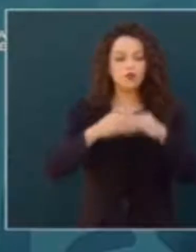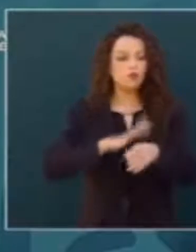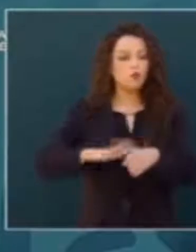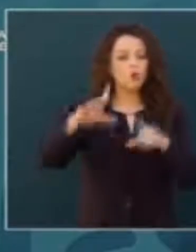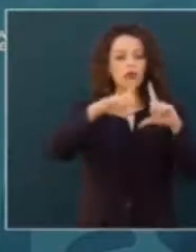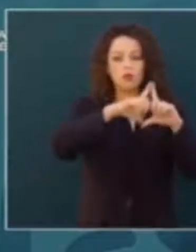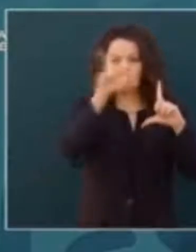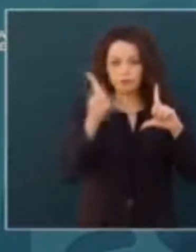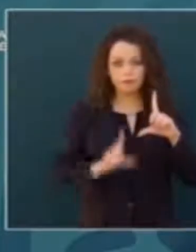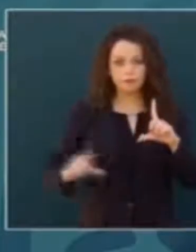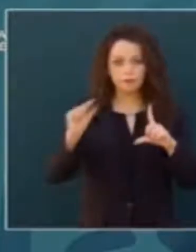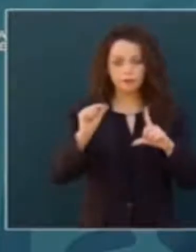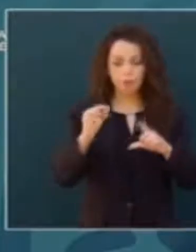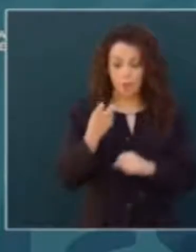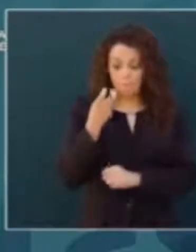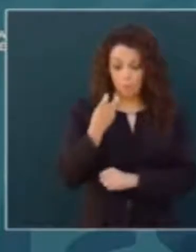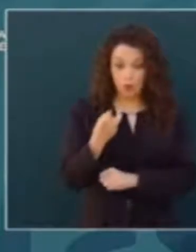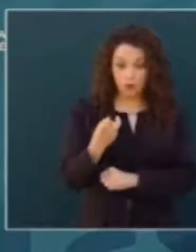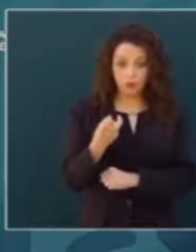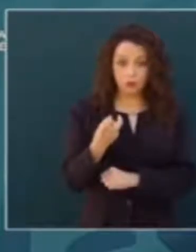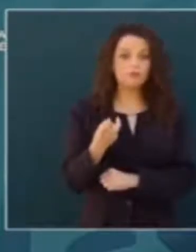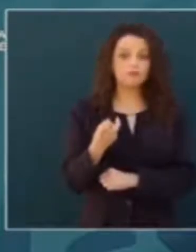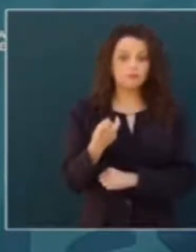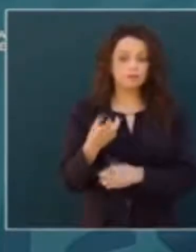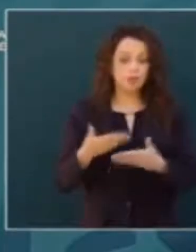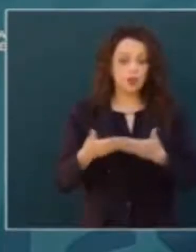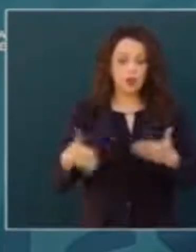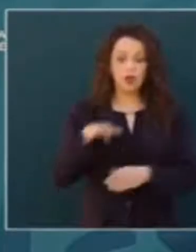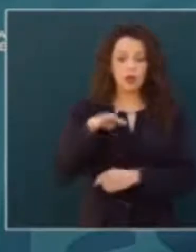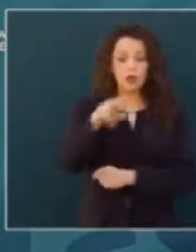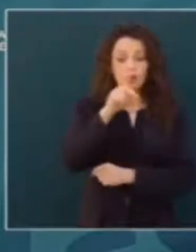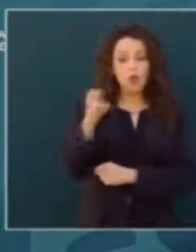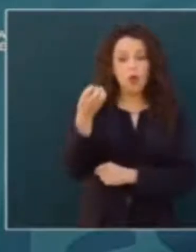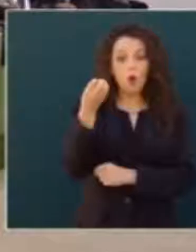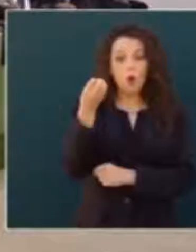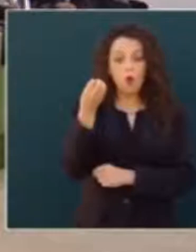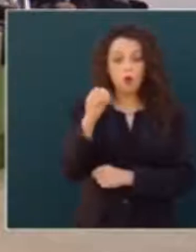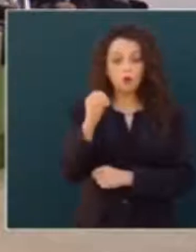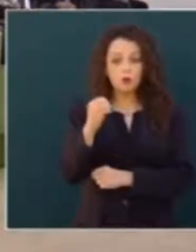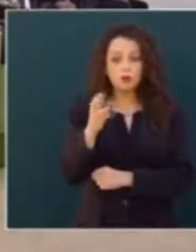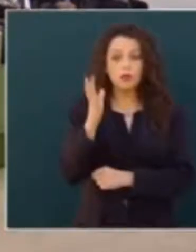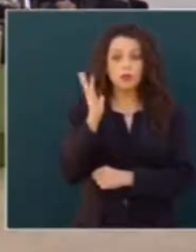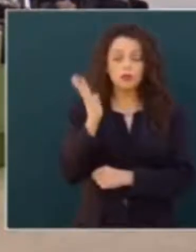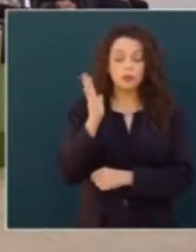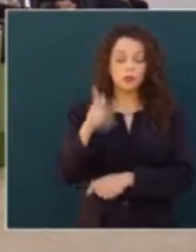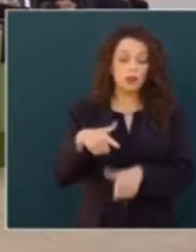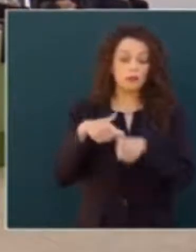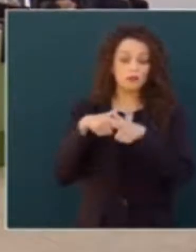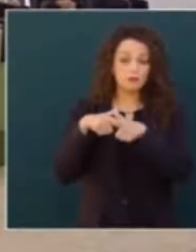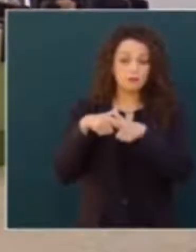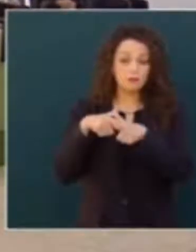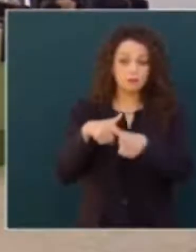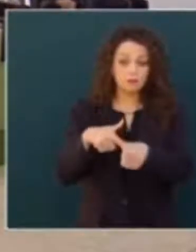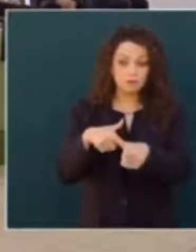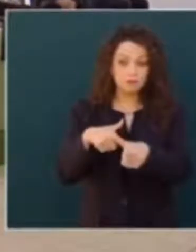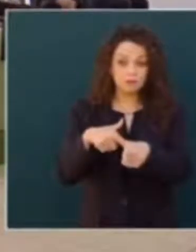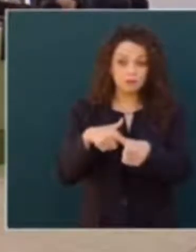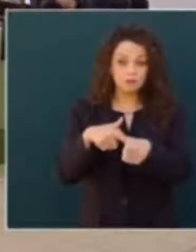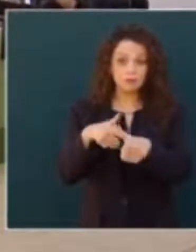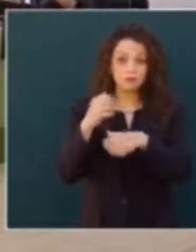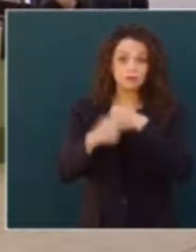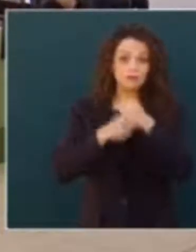este 19 de octubre, cuando se cumple medio siglo de ausencia física del